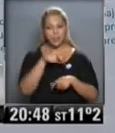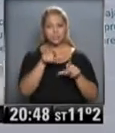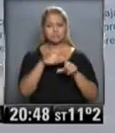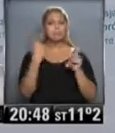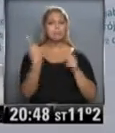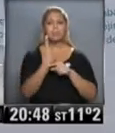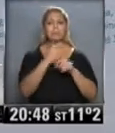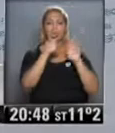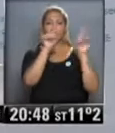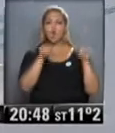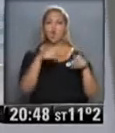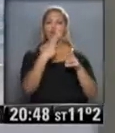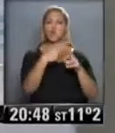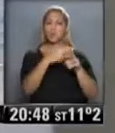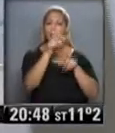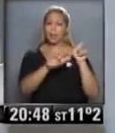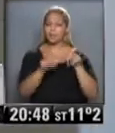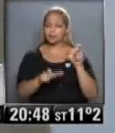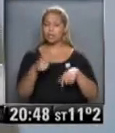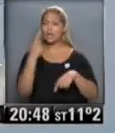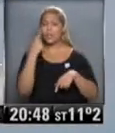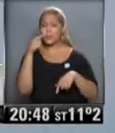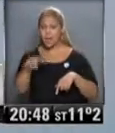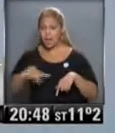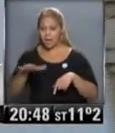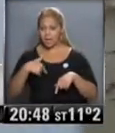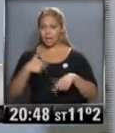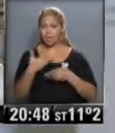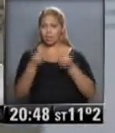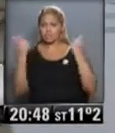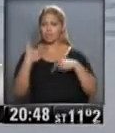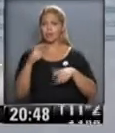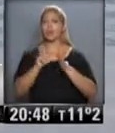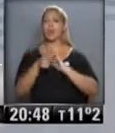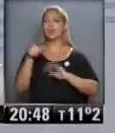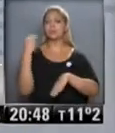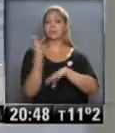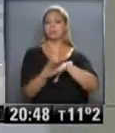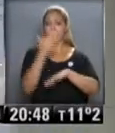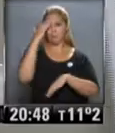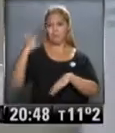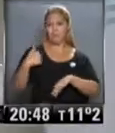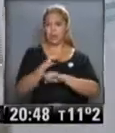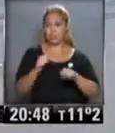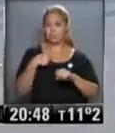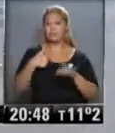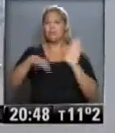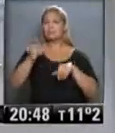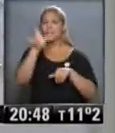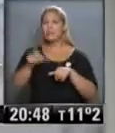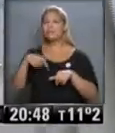los nombres de los mercedinos desaparecidos durante la última dictadura militar, la mayoría de ellos